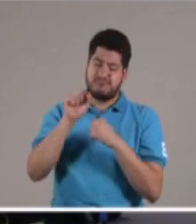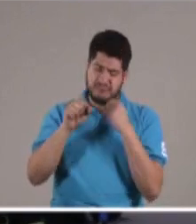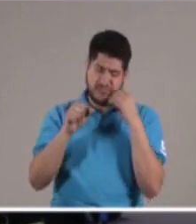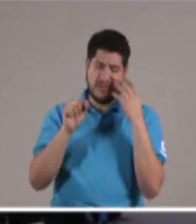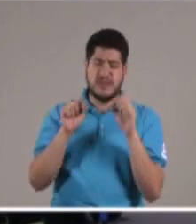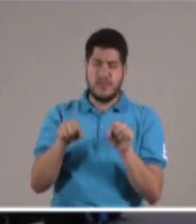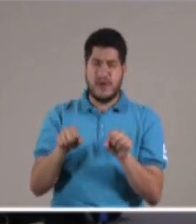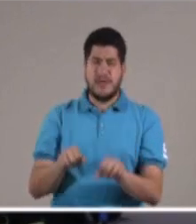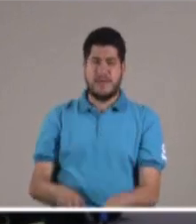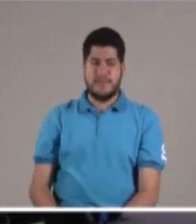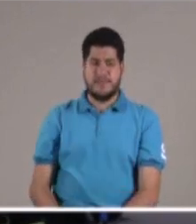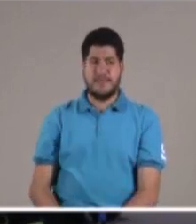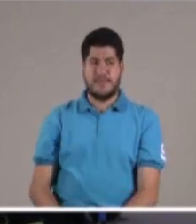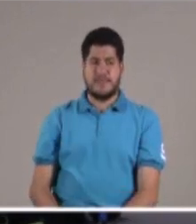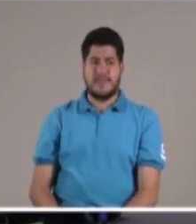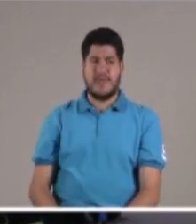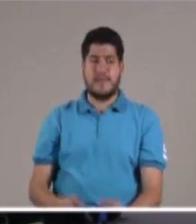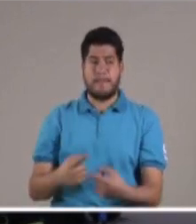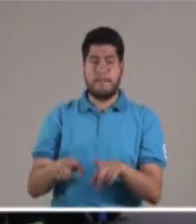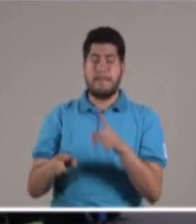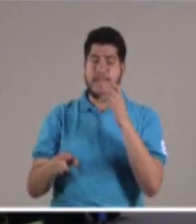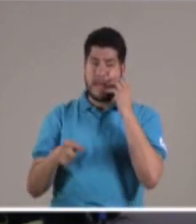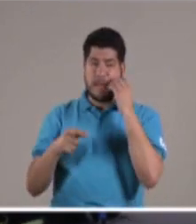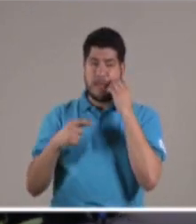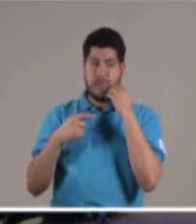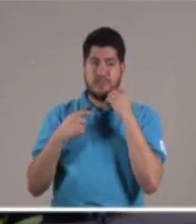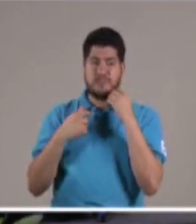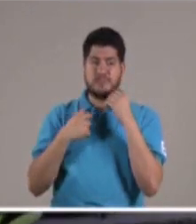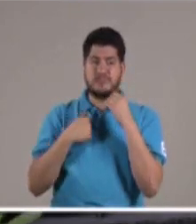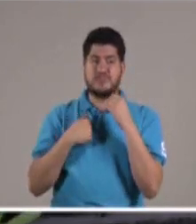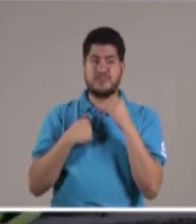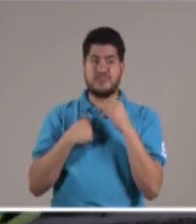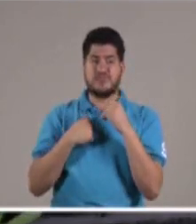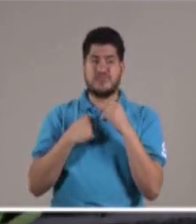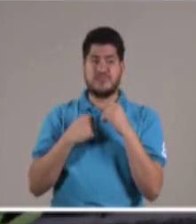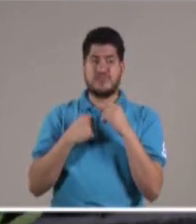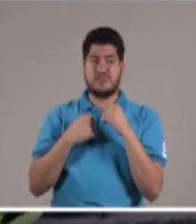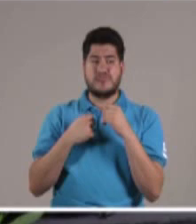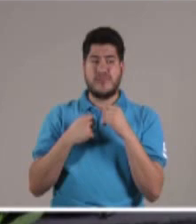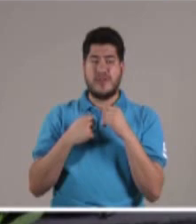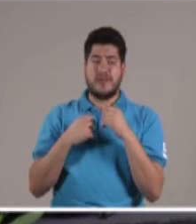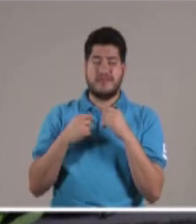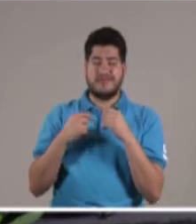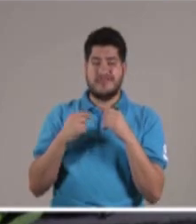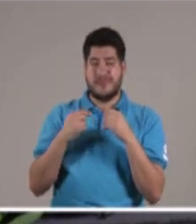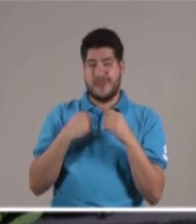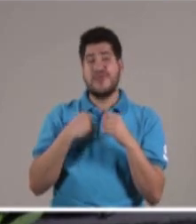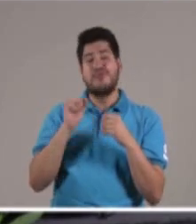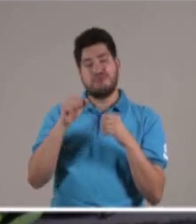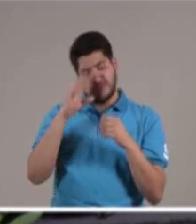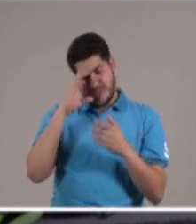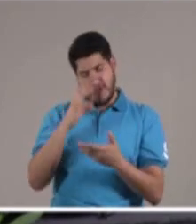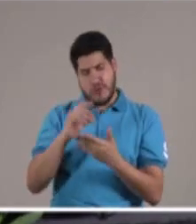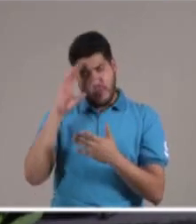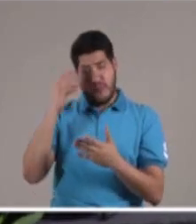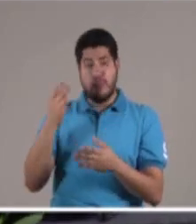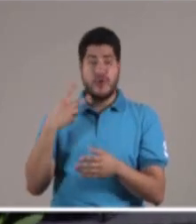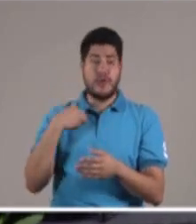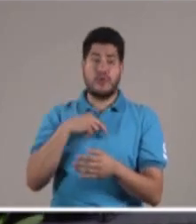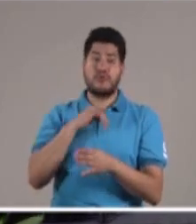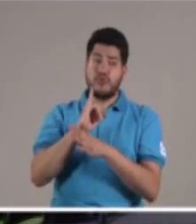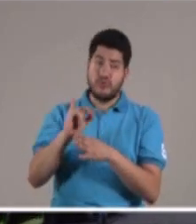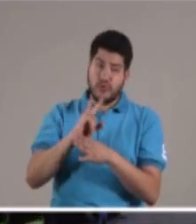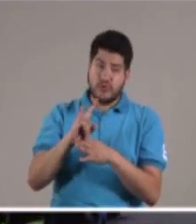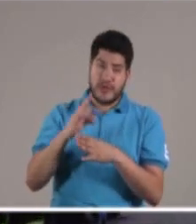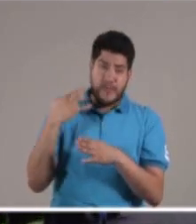es eso lo que estoy diciendo Yo no digo que no pueda haber esa conexión porque si no tampoco lo usaríamos nosotros pero lo usamos precisamente para